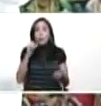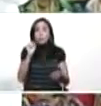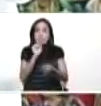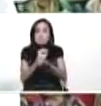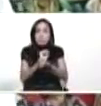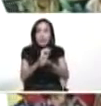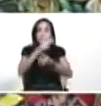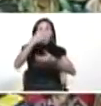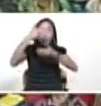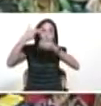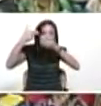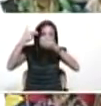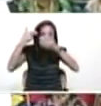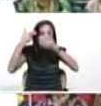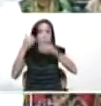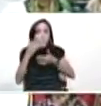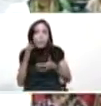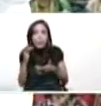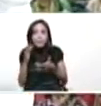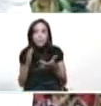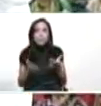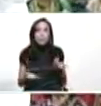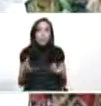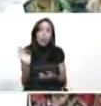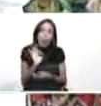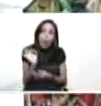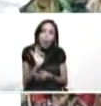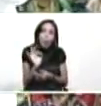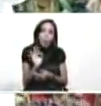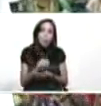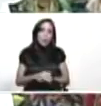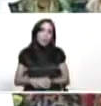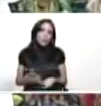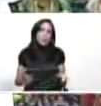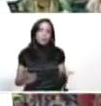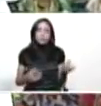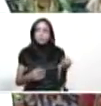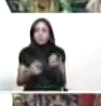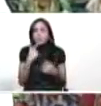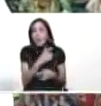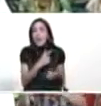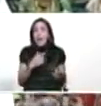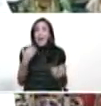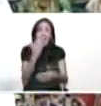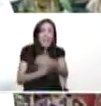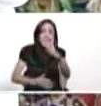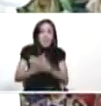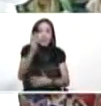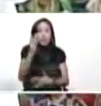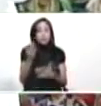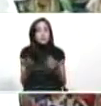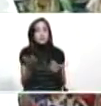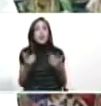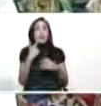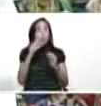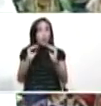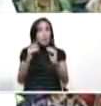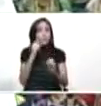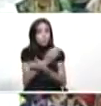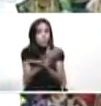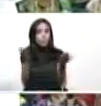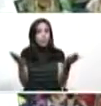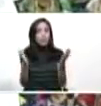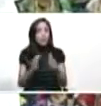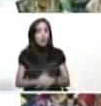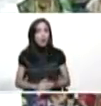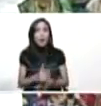secuestrado o que el presidente Maduro le han hecho algo, desde ya yo le digo a ustedes, juventud de